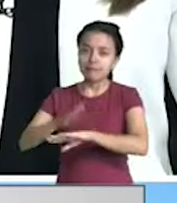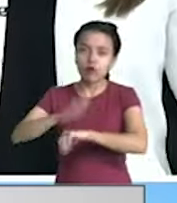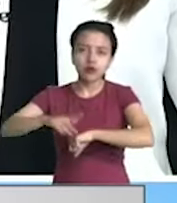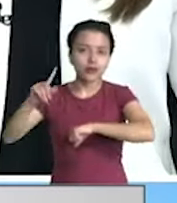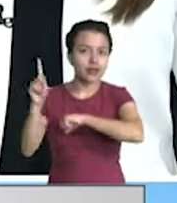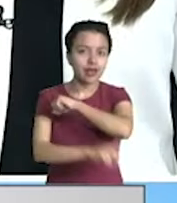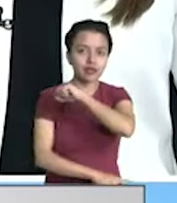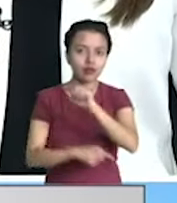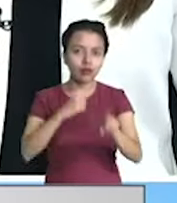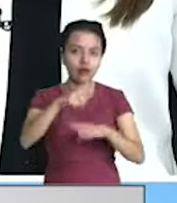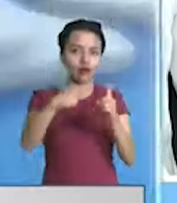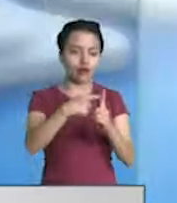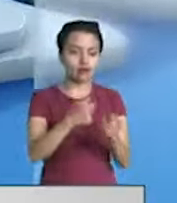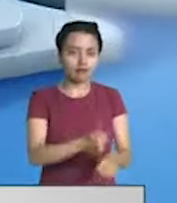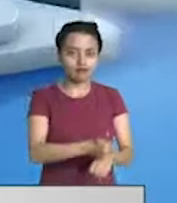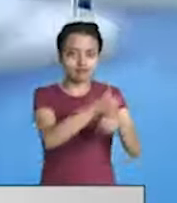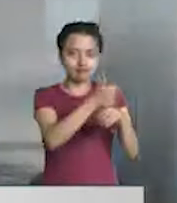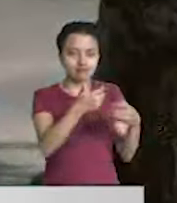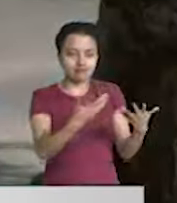Ramiro, adelante.